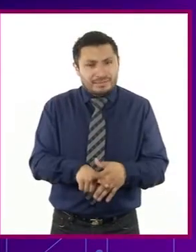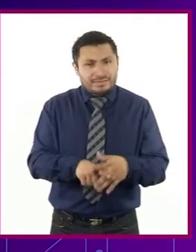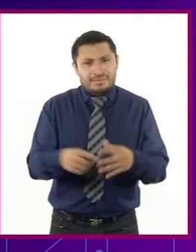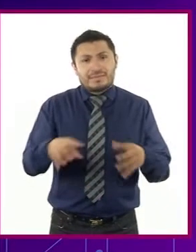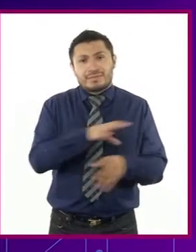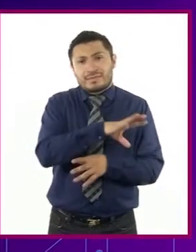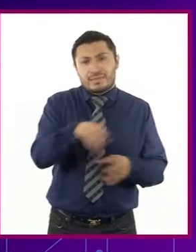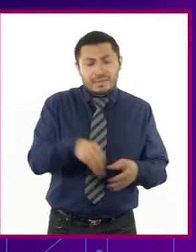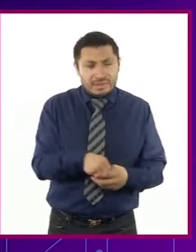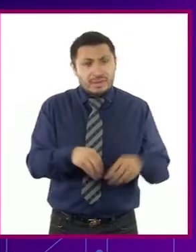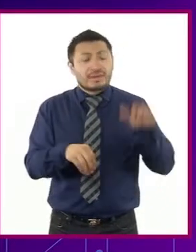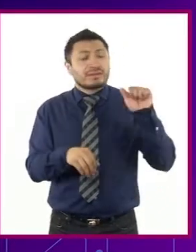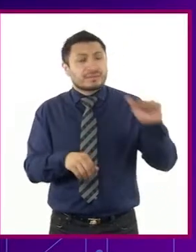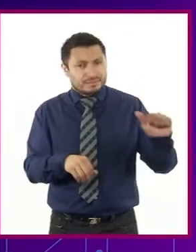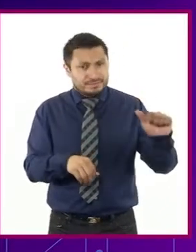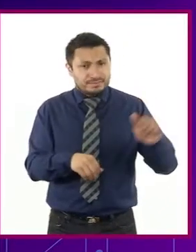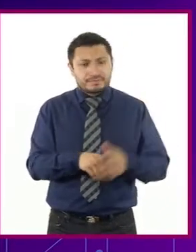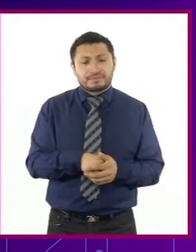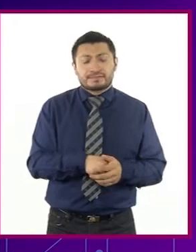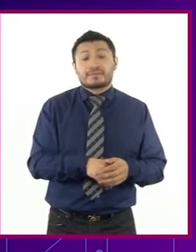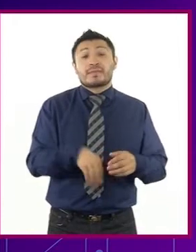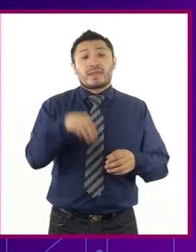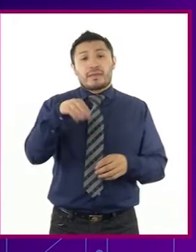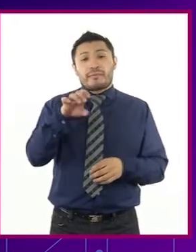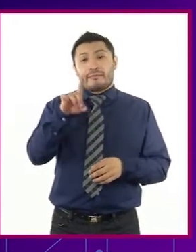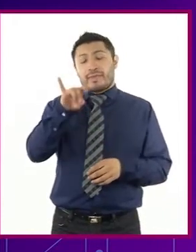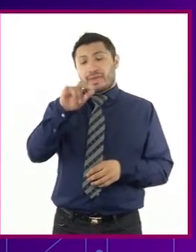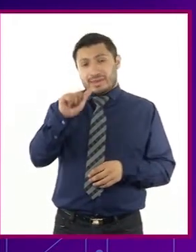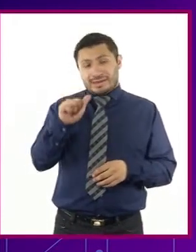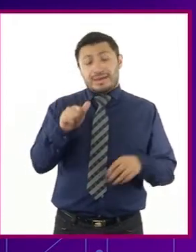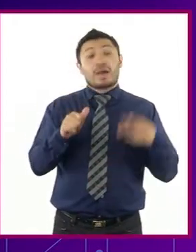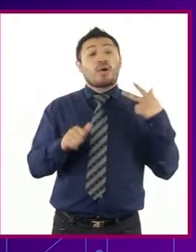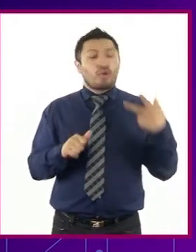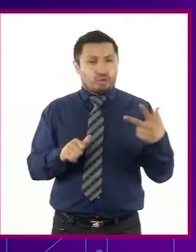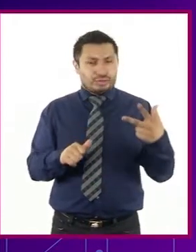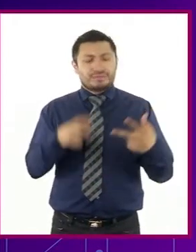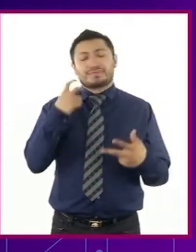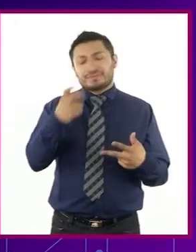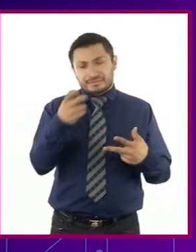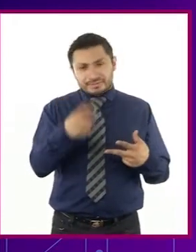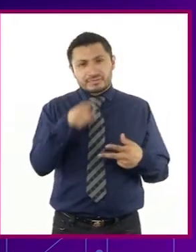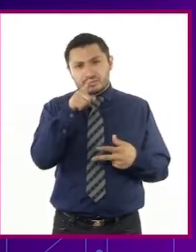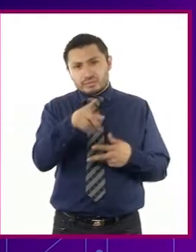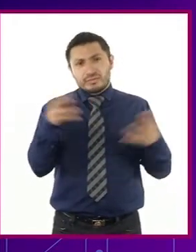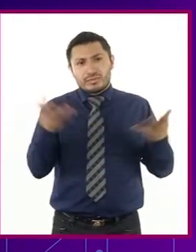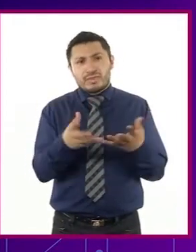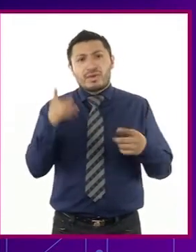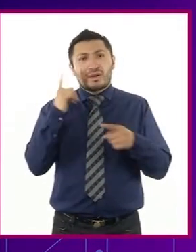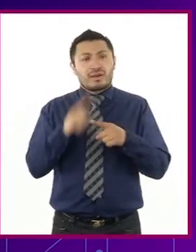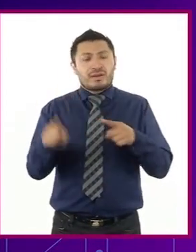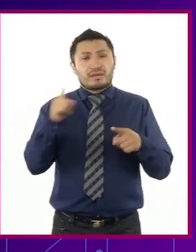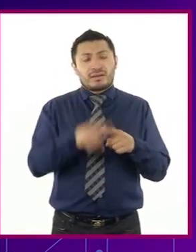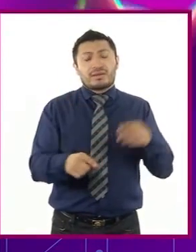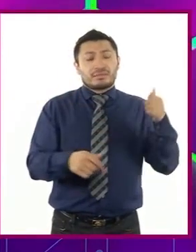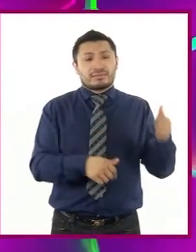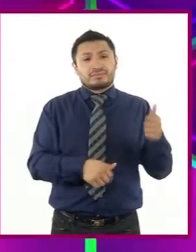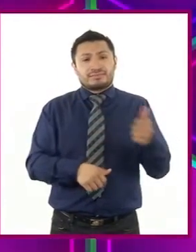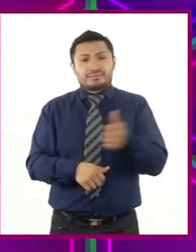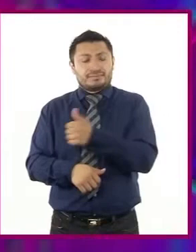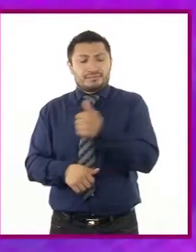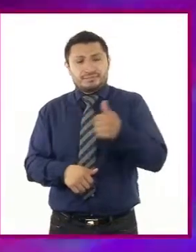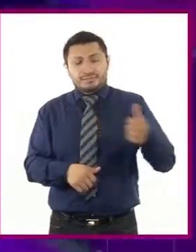el conjunto de datos A. La media es 8, así que deben realizar la diferencia de cada dato con la